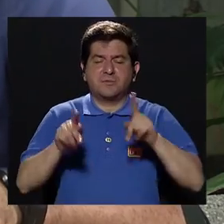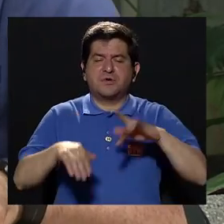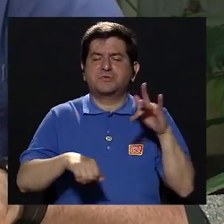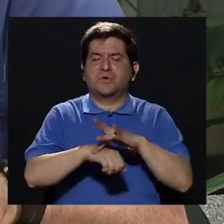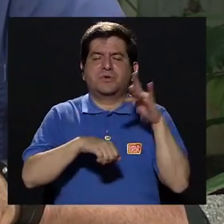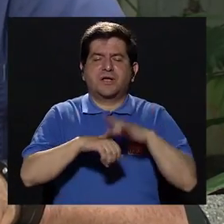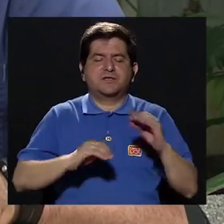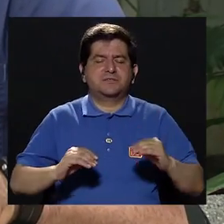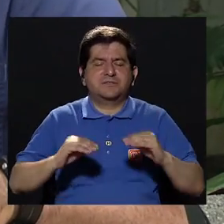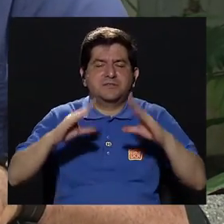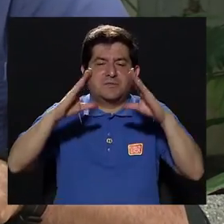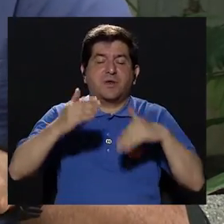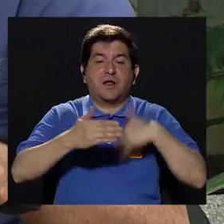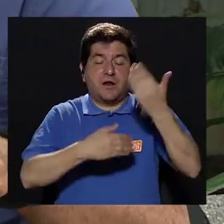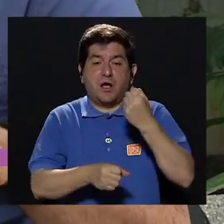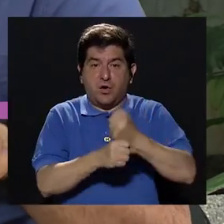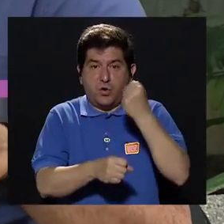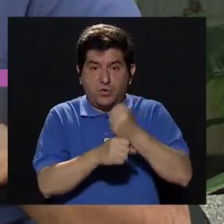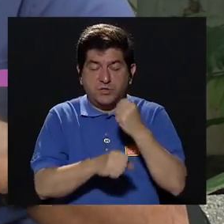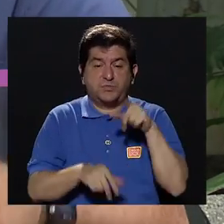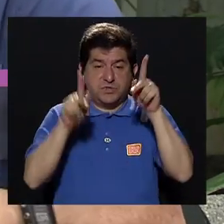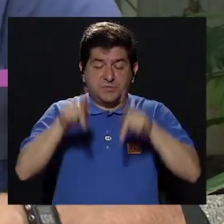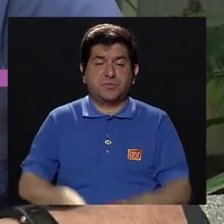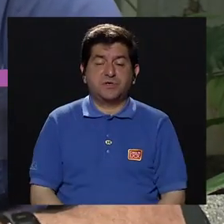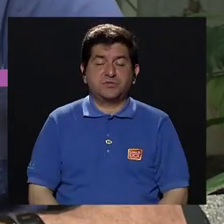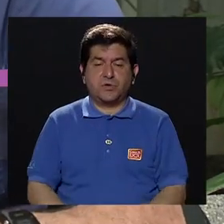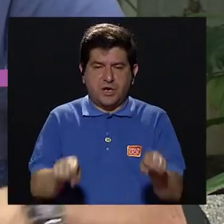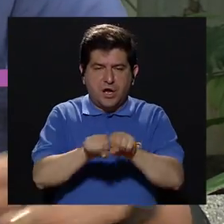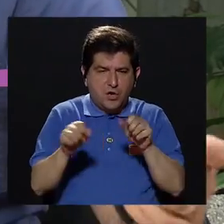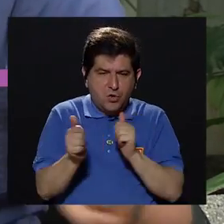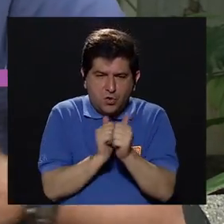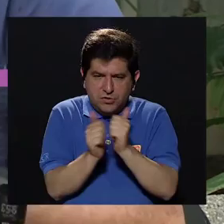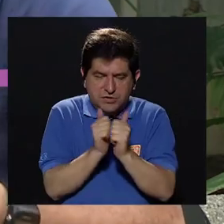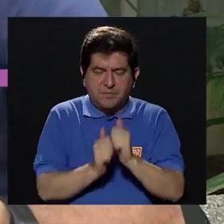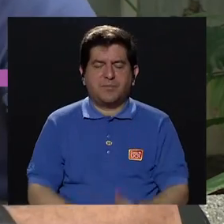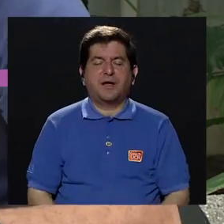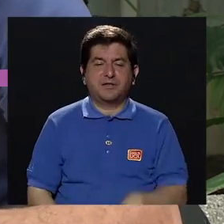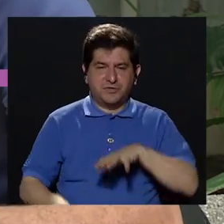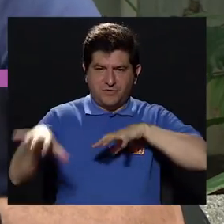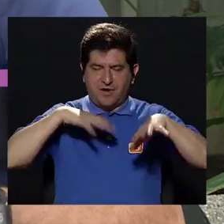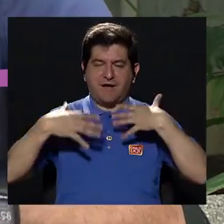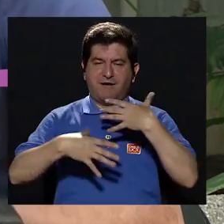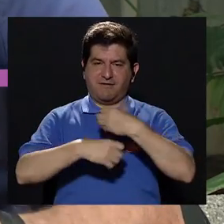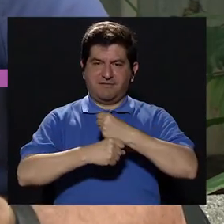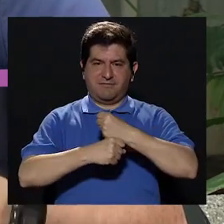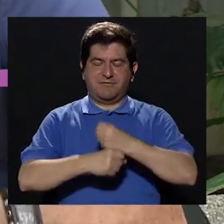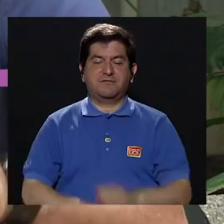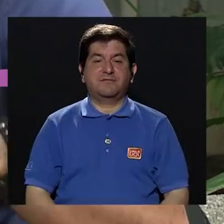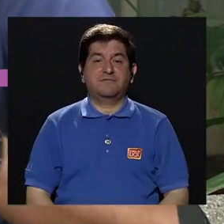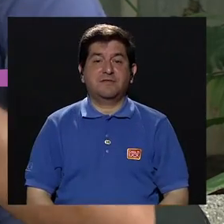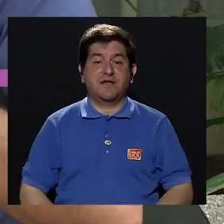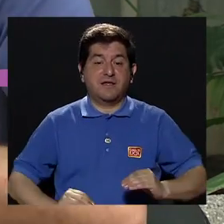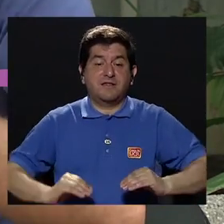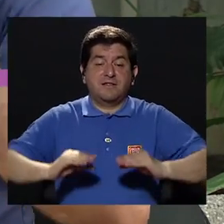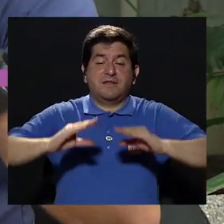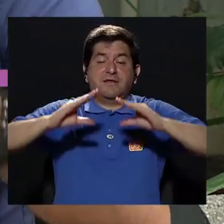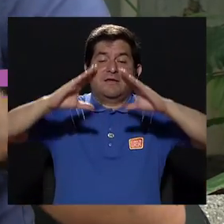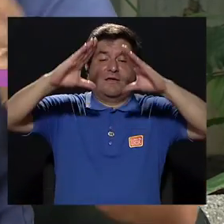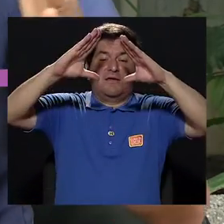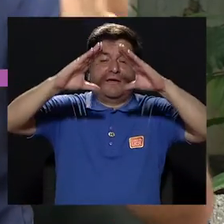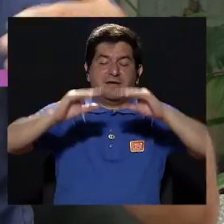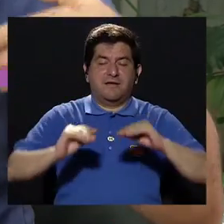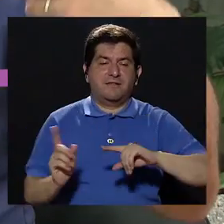se levante o muy temprano en la mañana o después del trabajo se coloque las tenis y haga su ejercicio favorito. Uh-huh. Además de que durante el